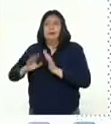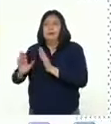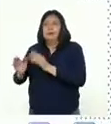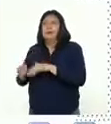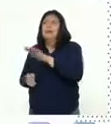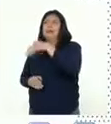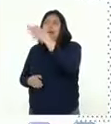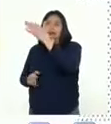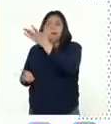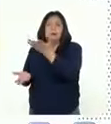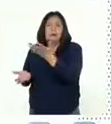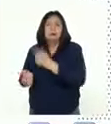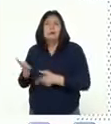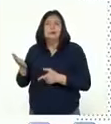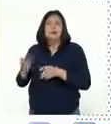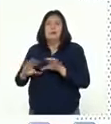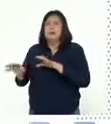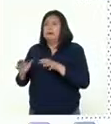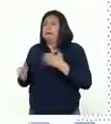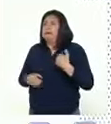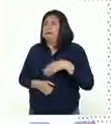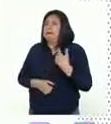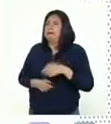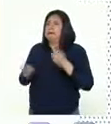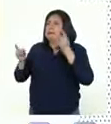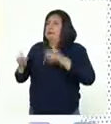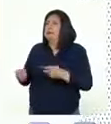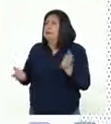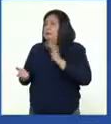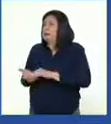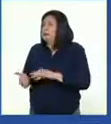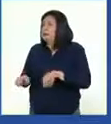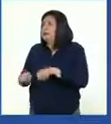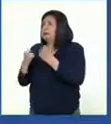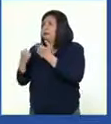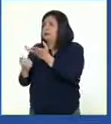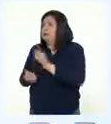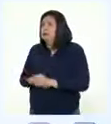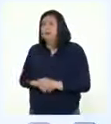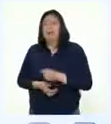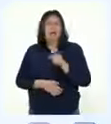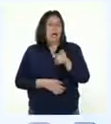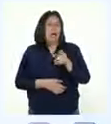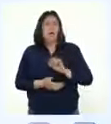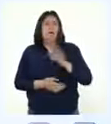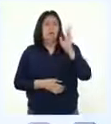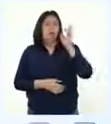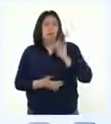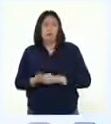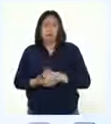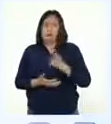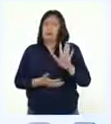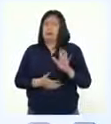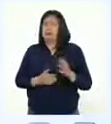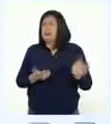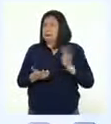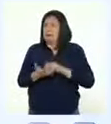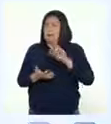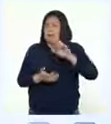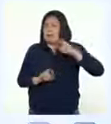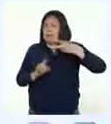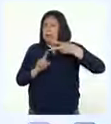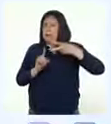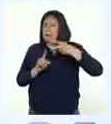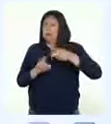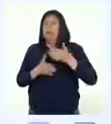planes existen? ¿Qué haríamos en caso suceda? Profesora, ¿qué tal si para reforzar este